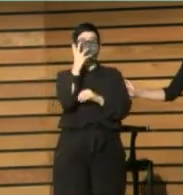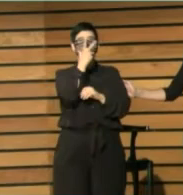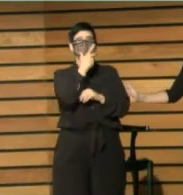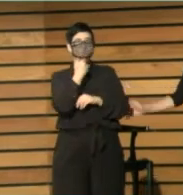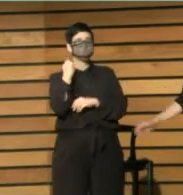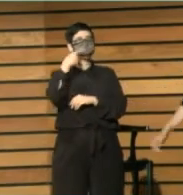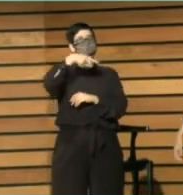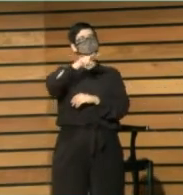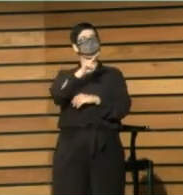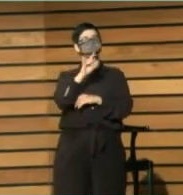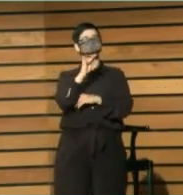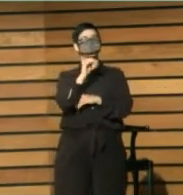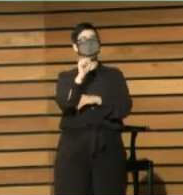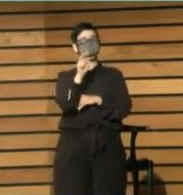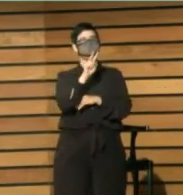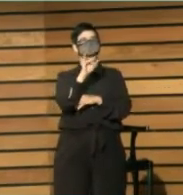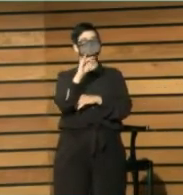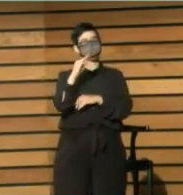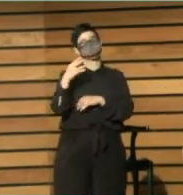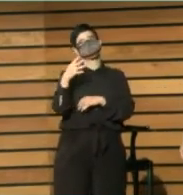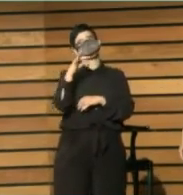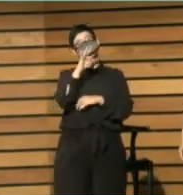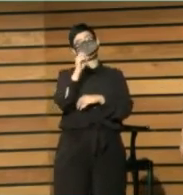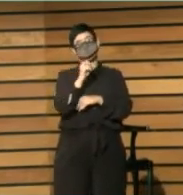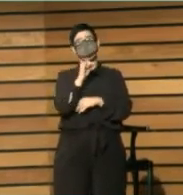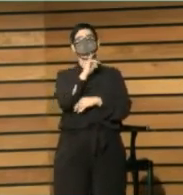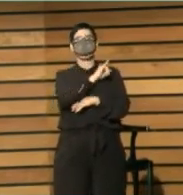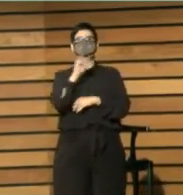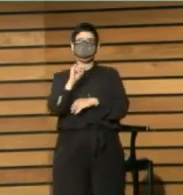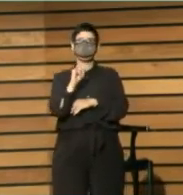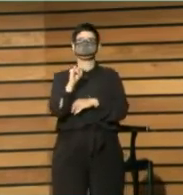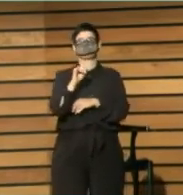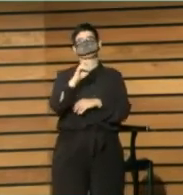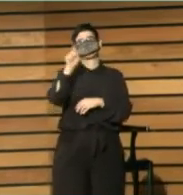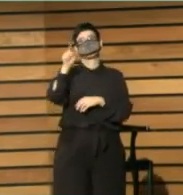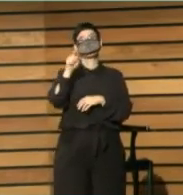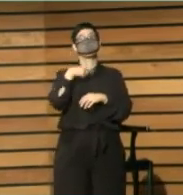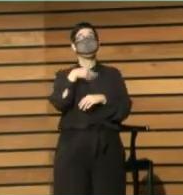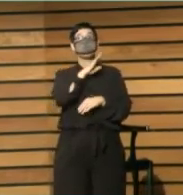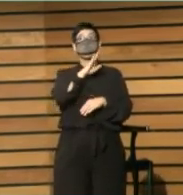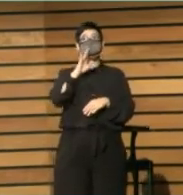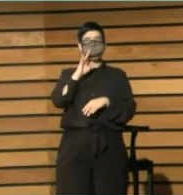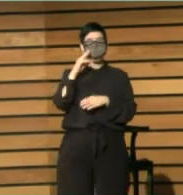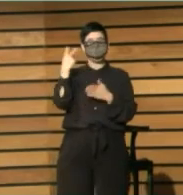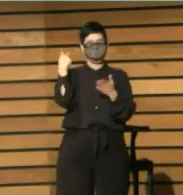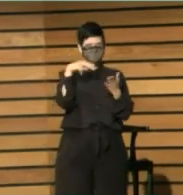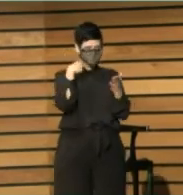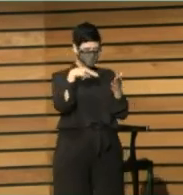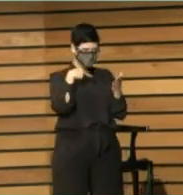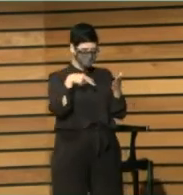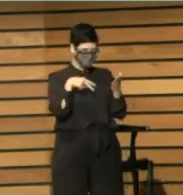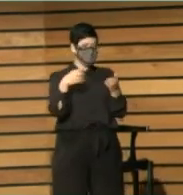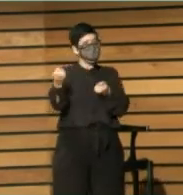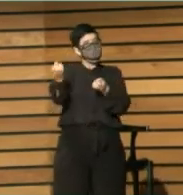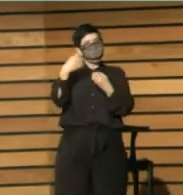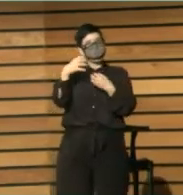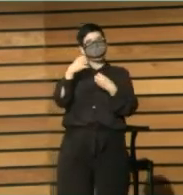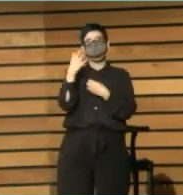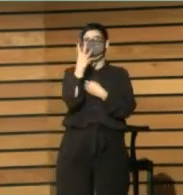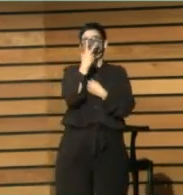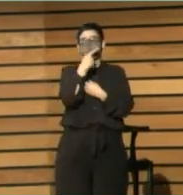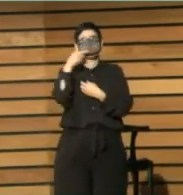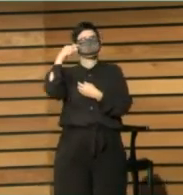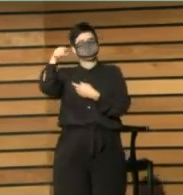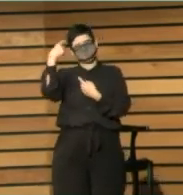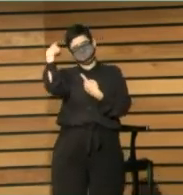yo mismo simulaba leer poco antes de que mi madre empezara a contarme, junto a la cuna, cuentos que ella se sabía de